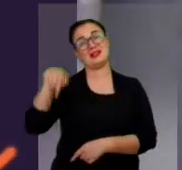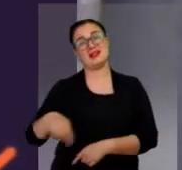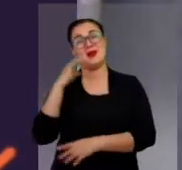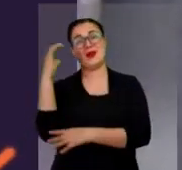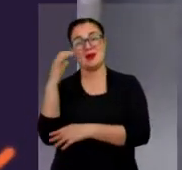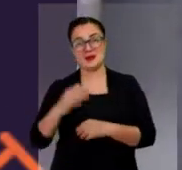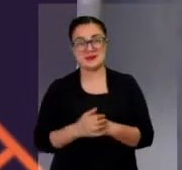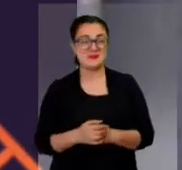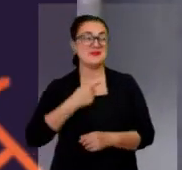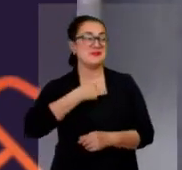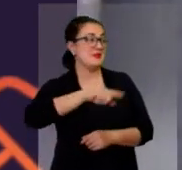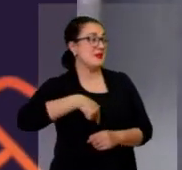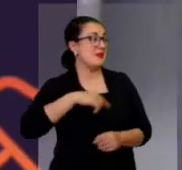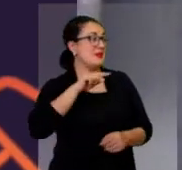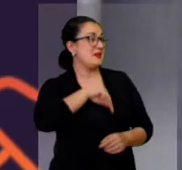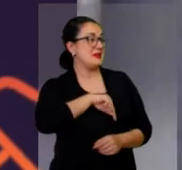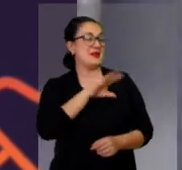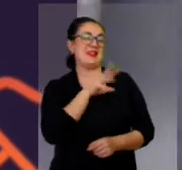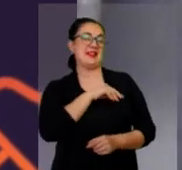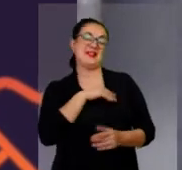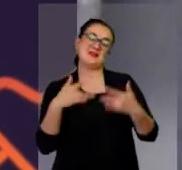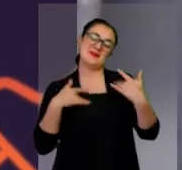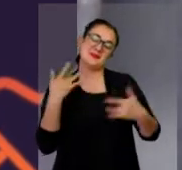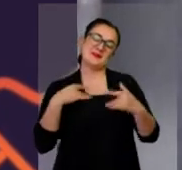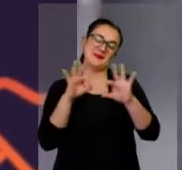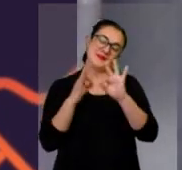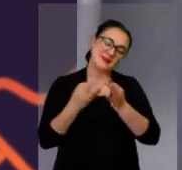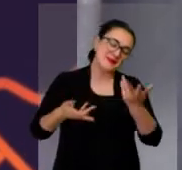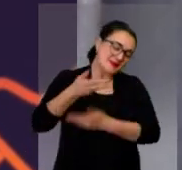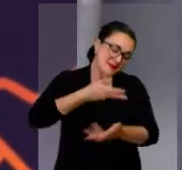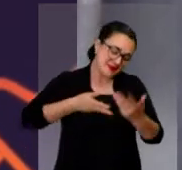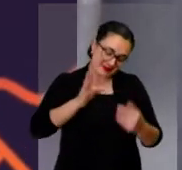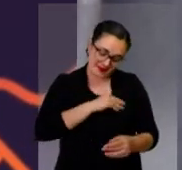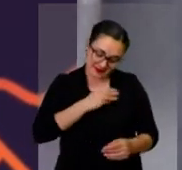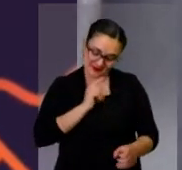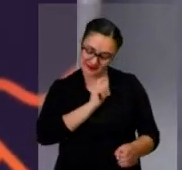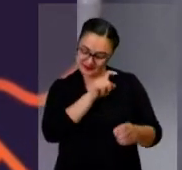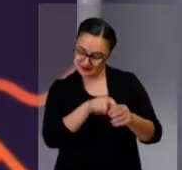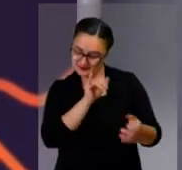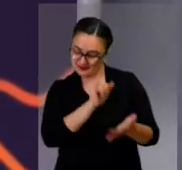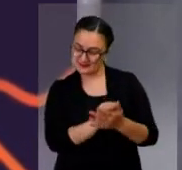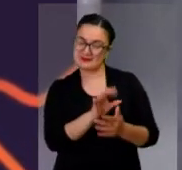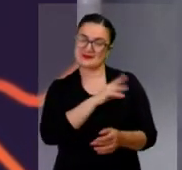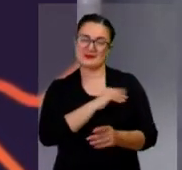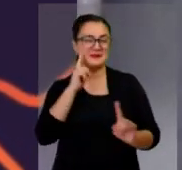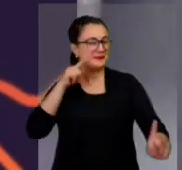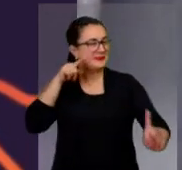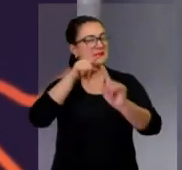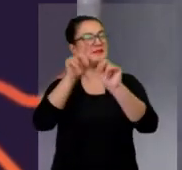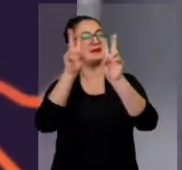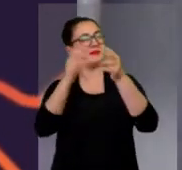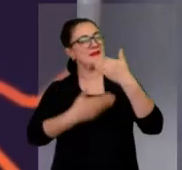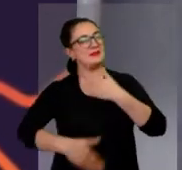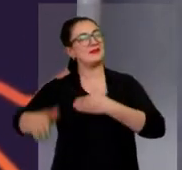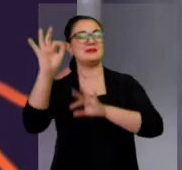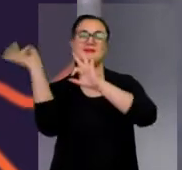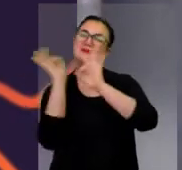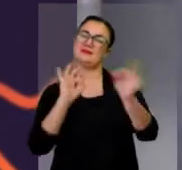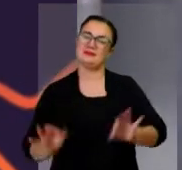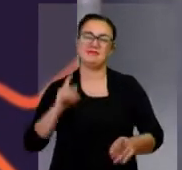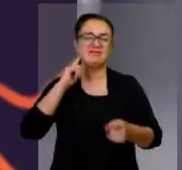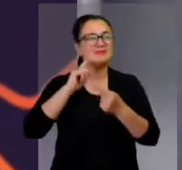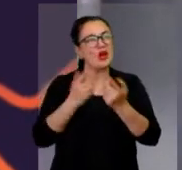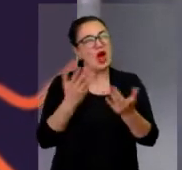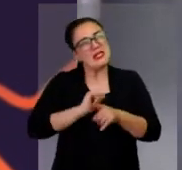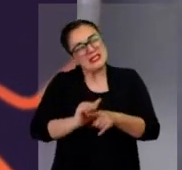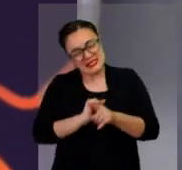nada, queda disfrutar un poco con la familia, disfrutar de la clasificación y ya enfocarnos a lo que va a ser la preparación o lo que vamos a